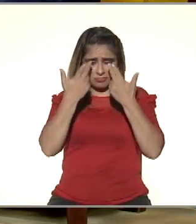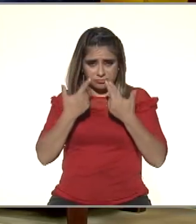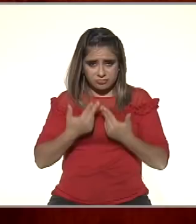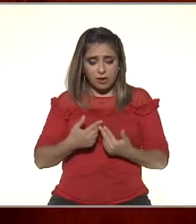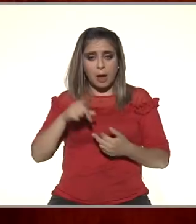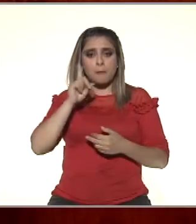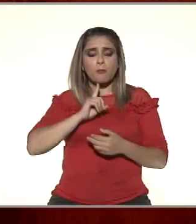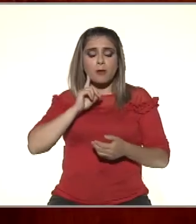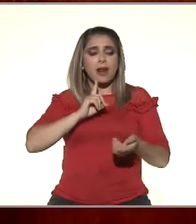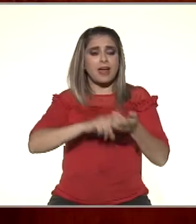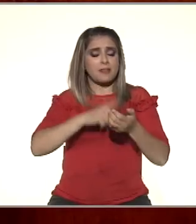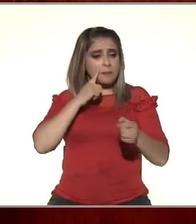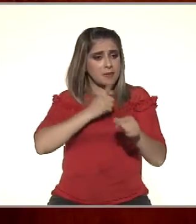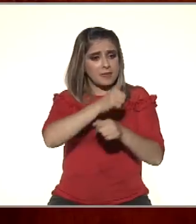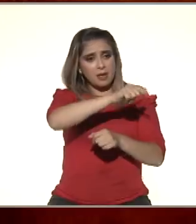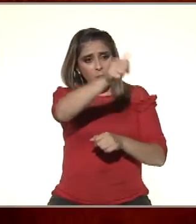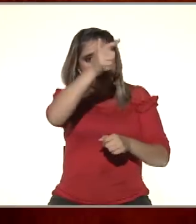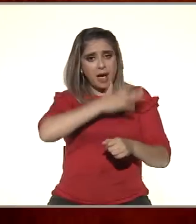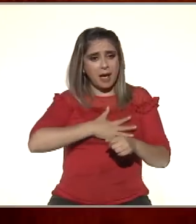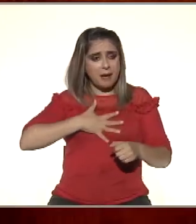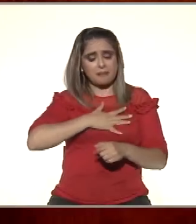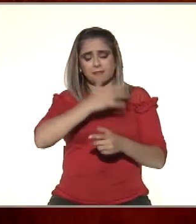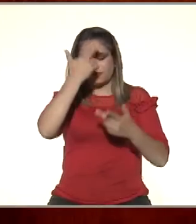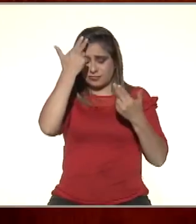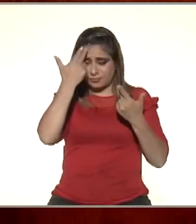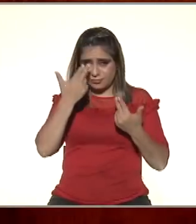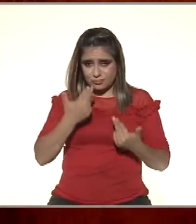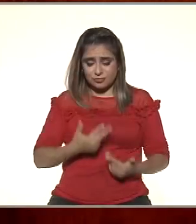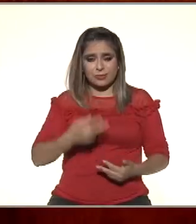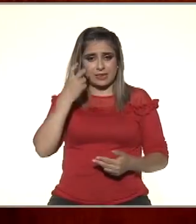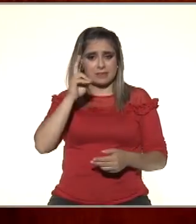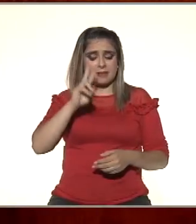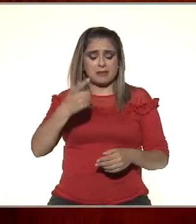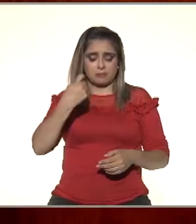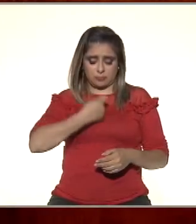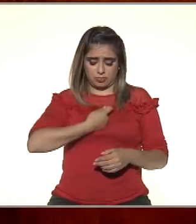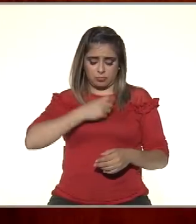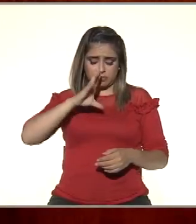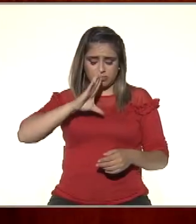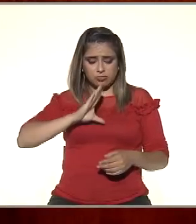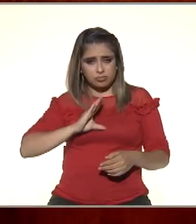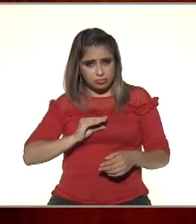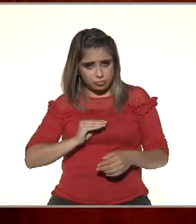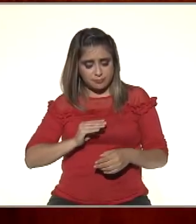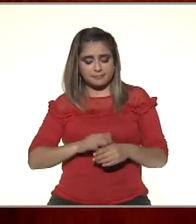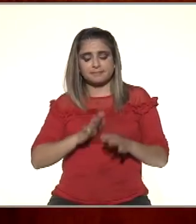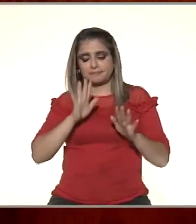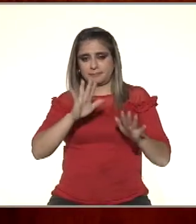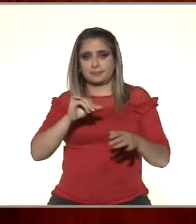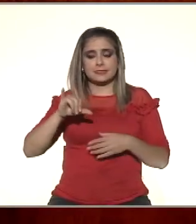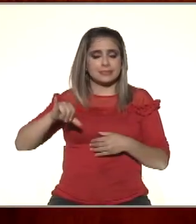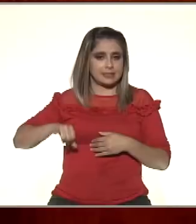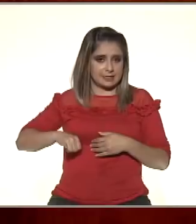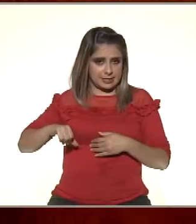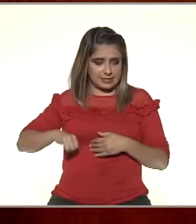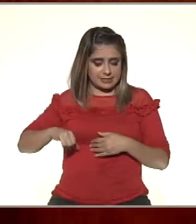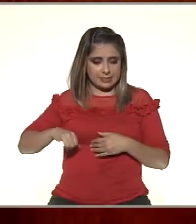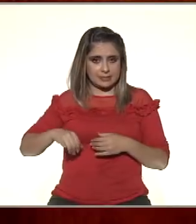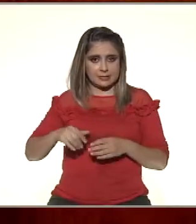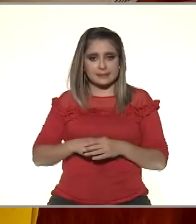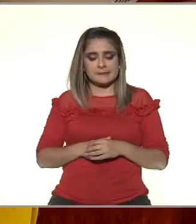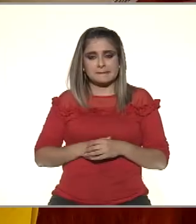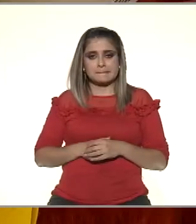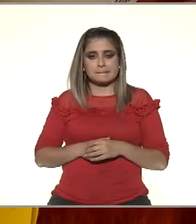que se enteran de estas cosas, hay un pum, ¿no? En la identidad. Y fíjense qué interesante. Esto que